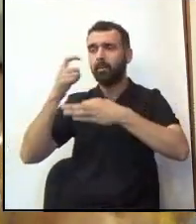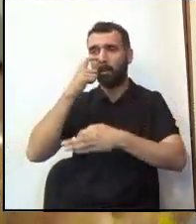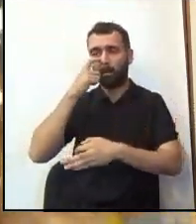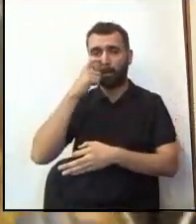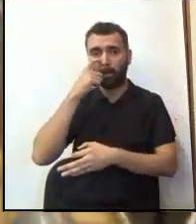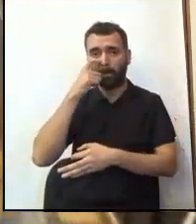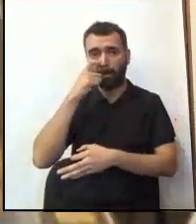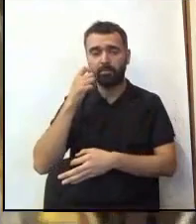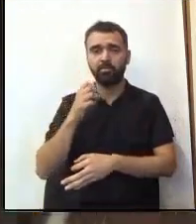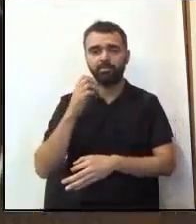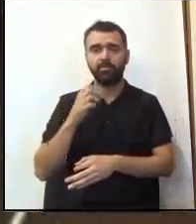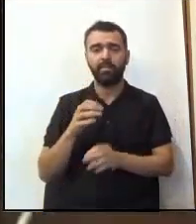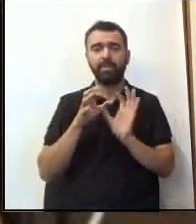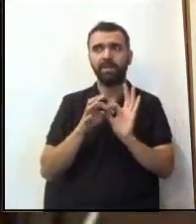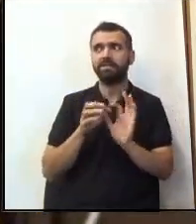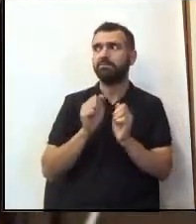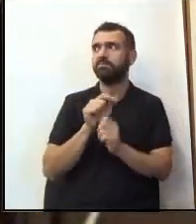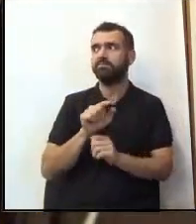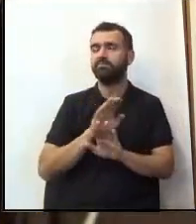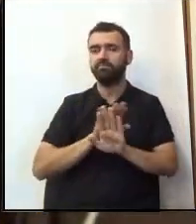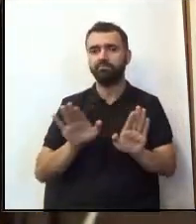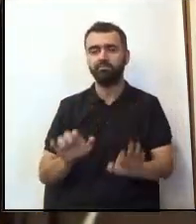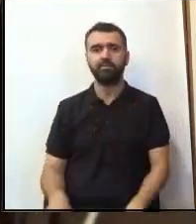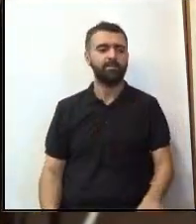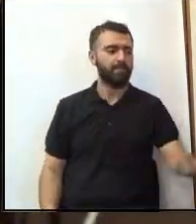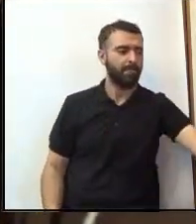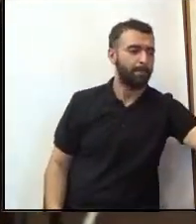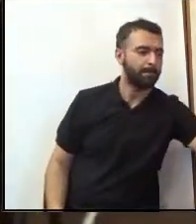Gracias. Con eso cierro.